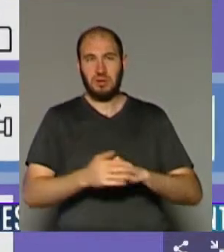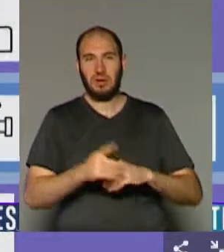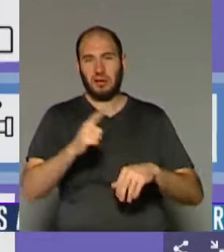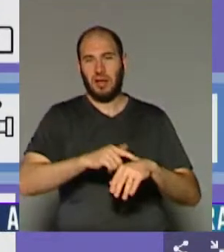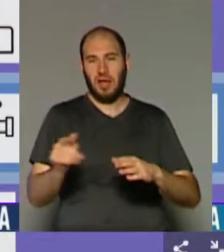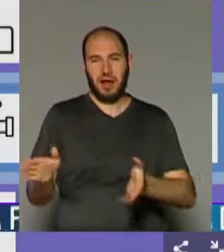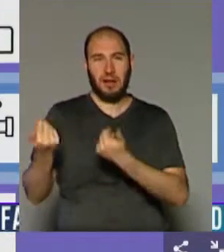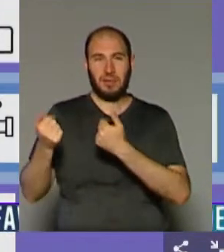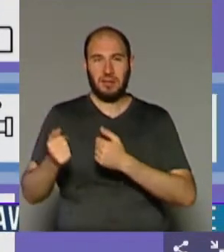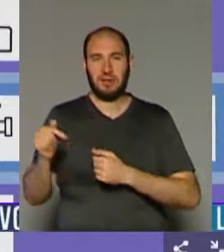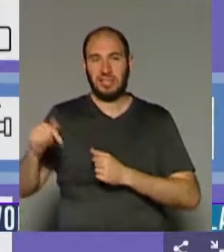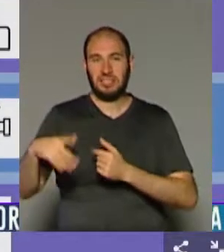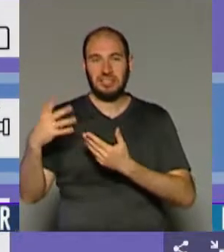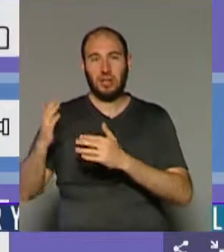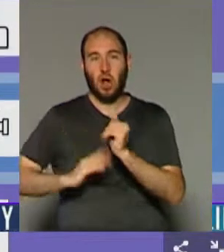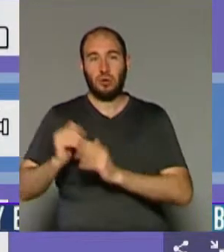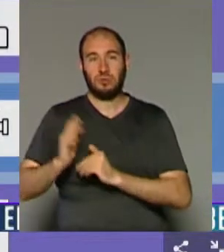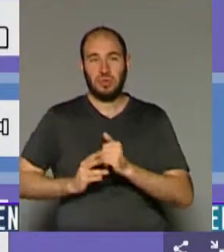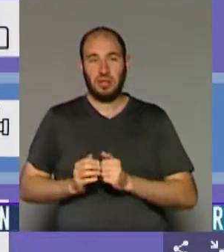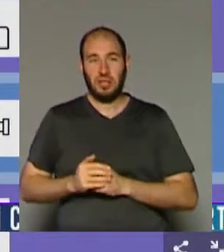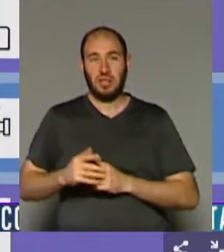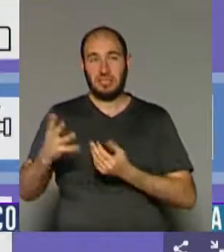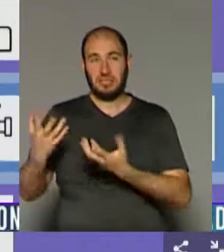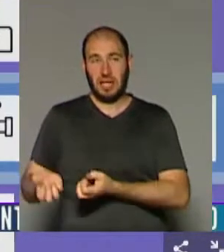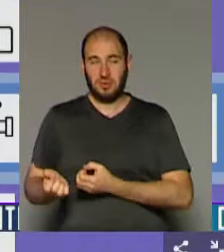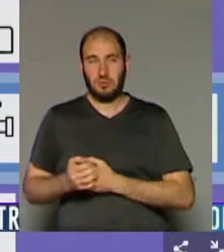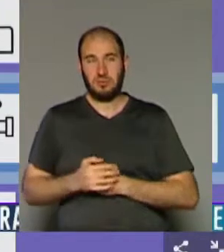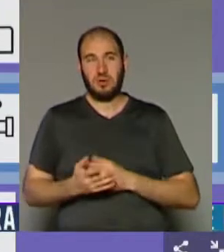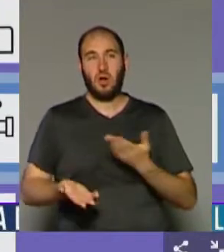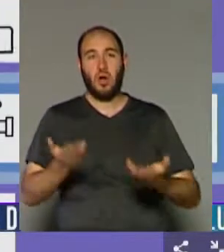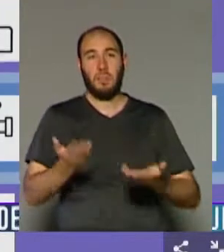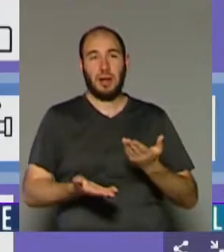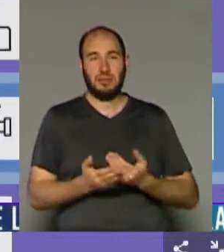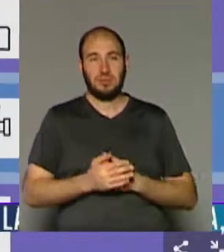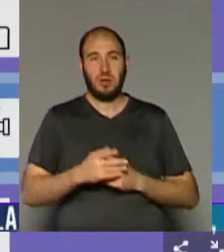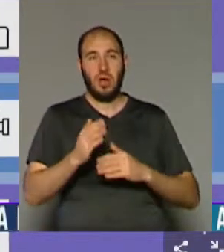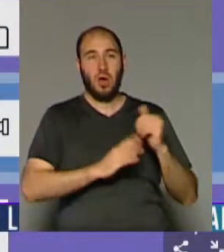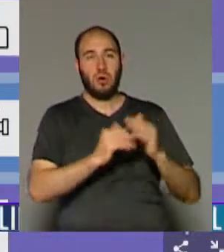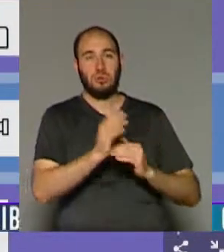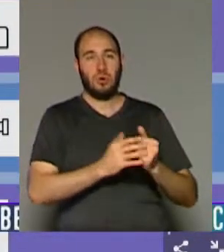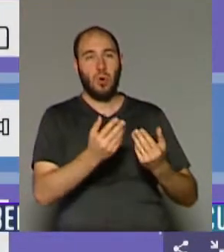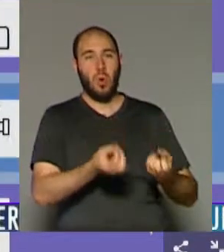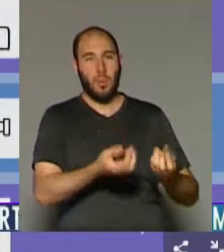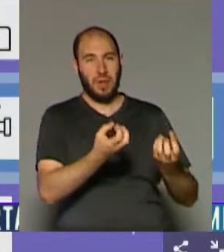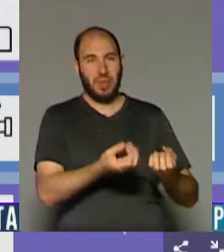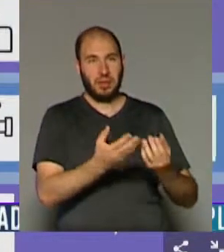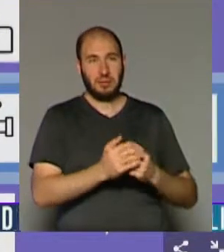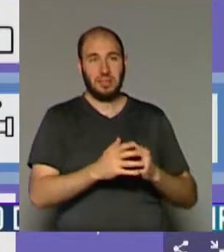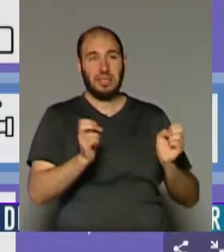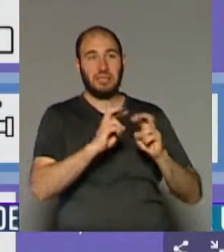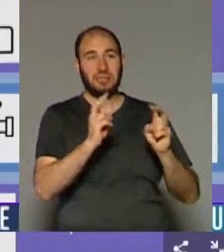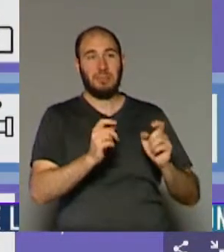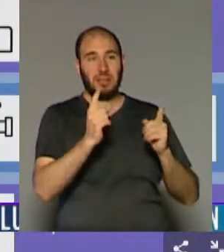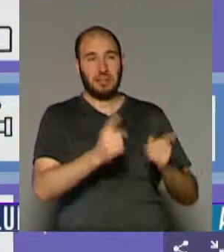más rápido la ejecución de la steel frame que, como vemos, la construcción húmeda. Lo que es